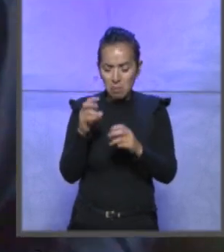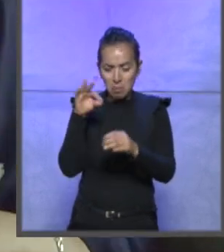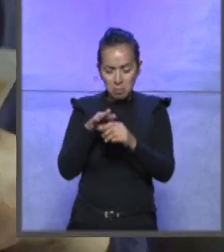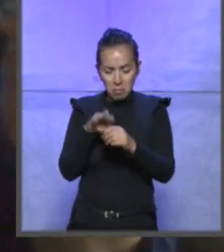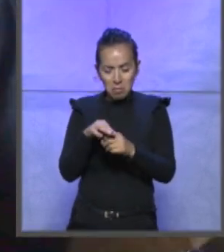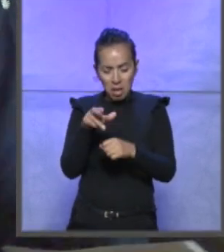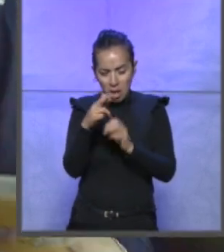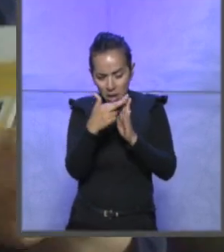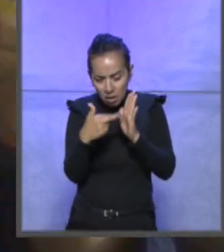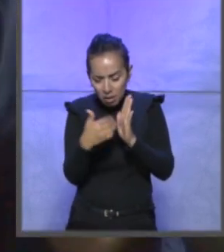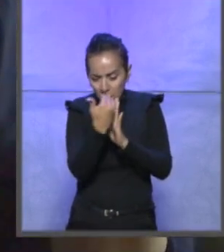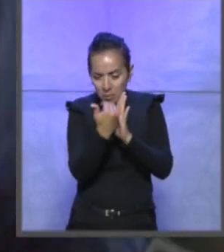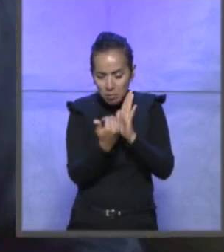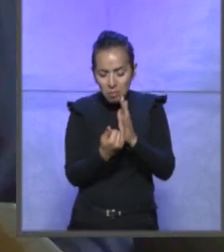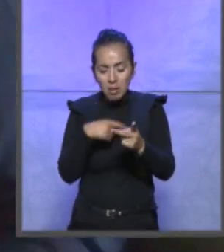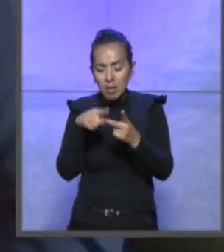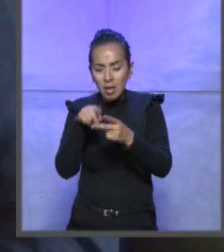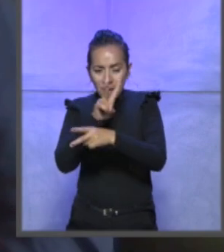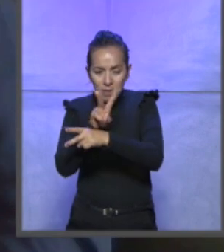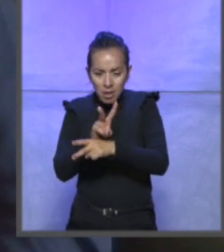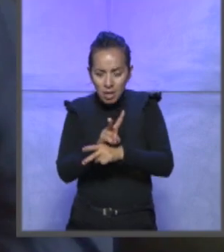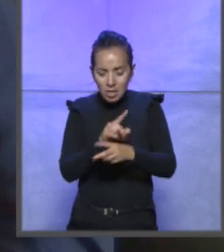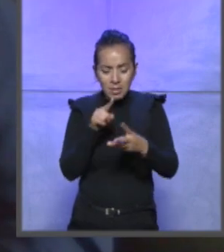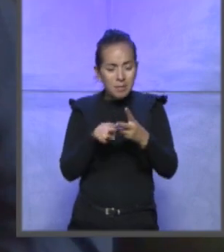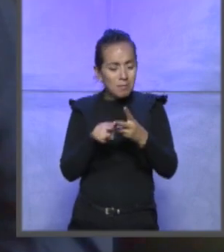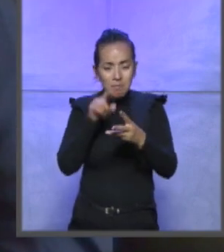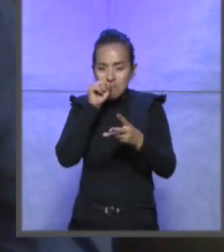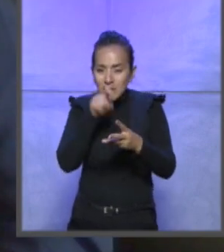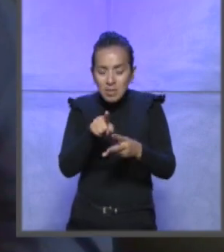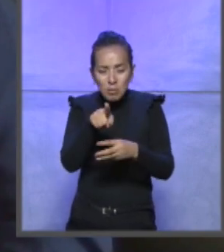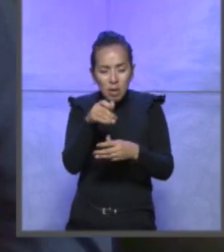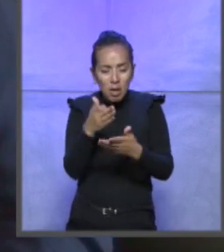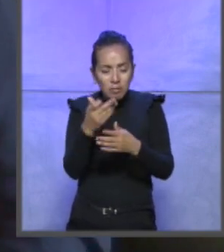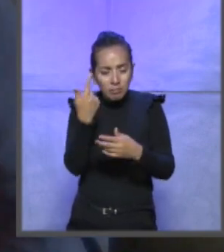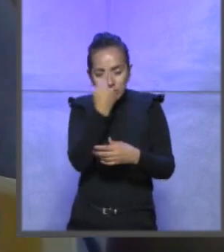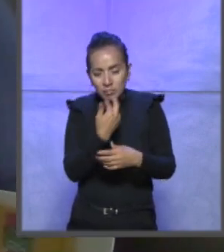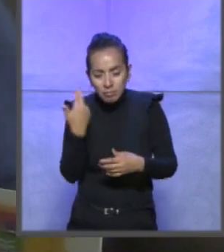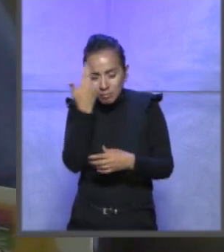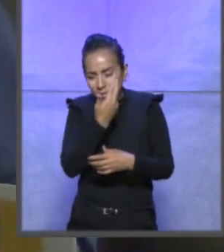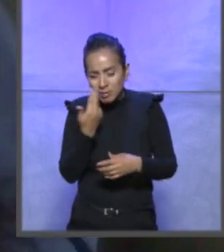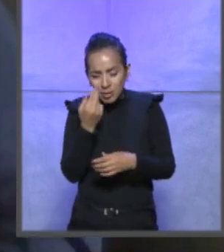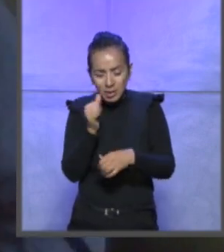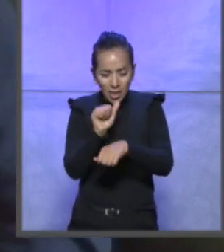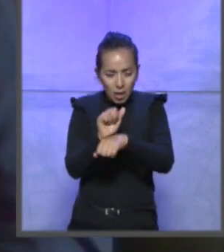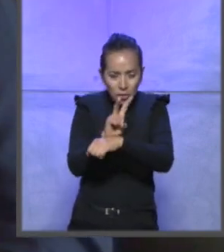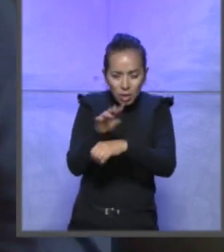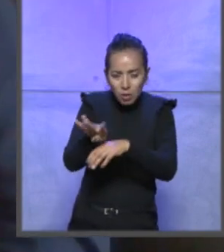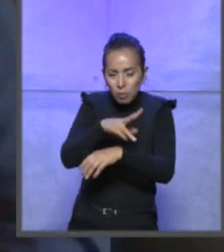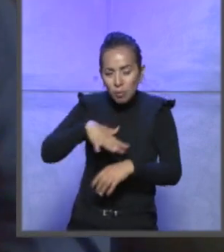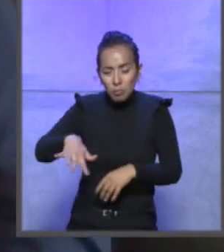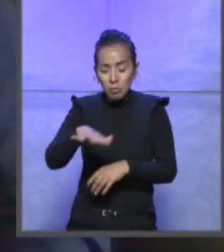reglamentación, en la vigilancia y en la fiscalización de la utilización de estos recursos que reciben no solamente